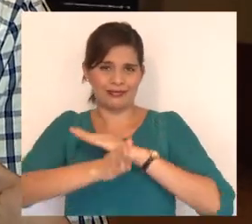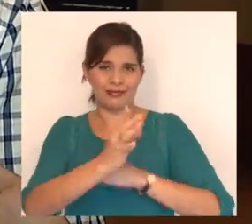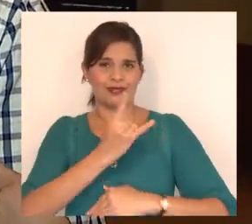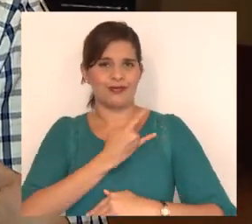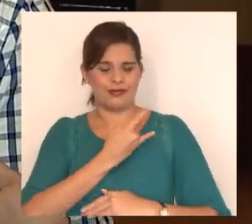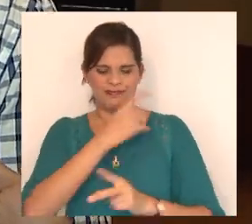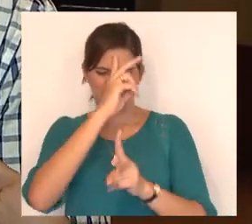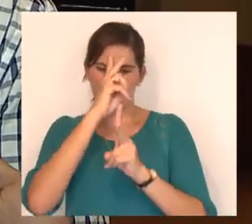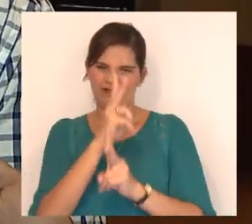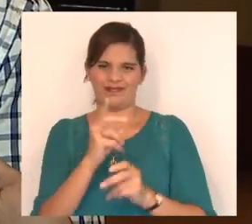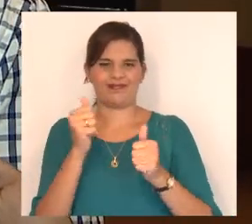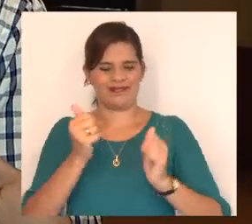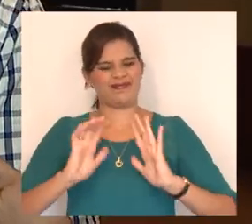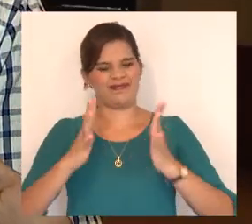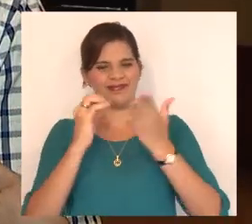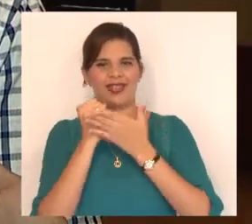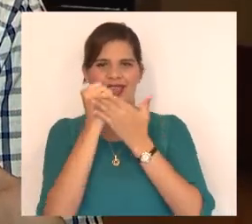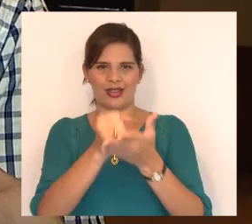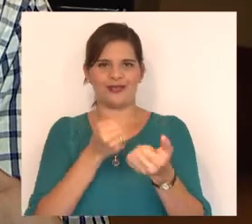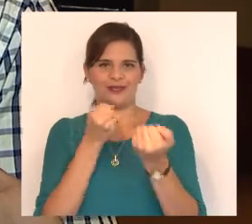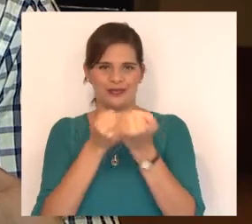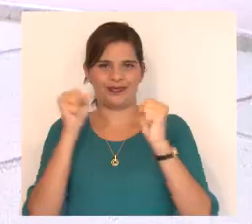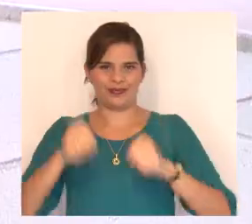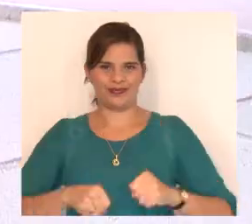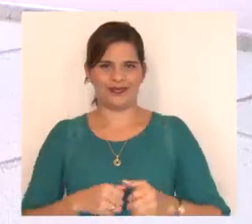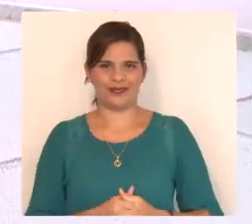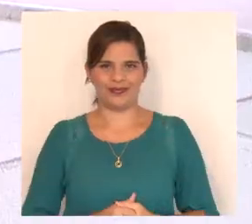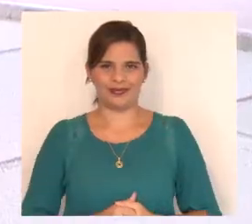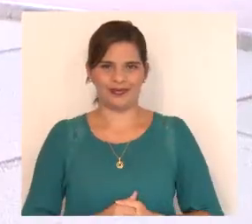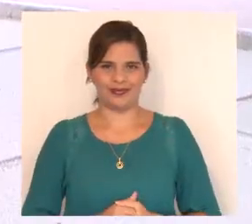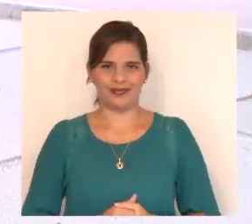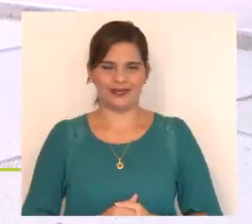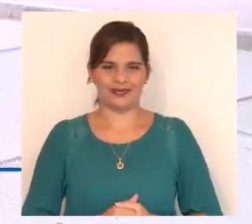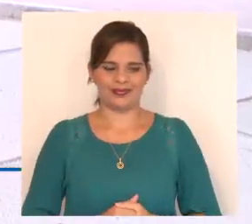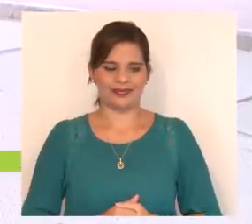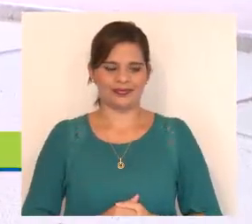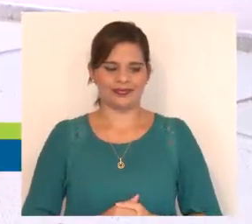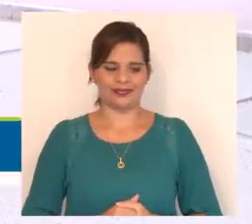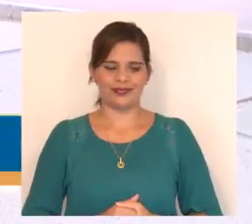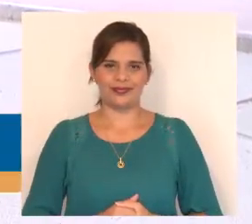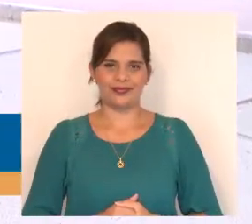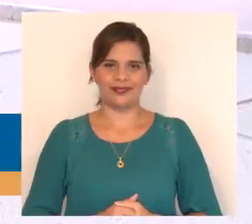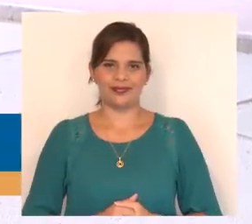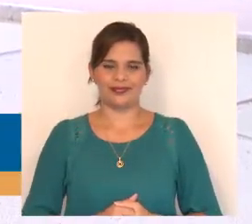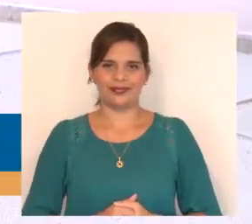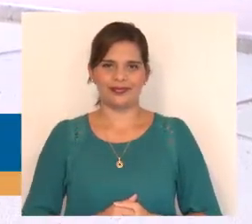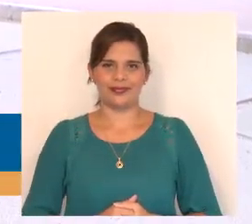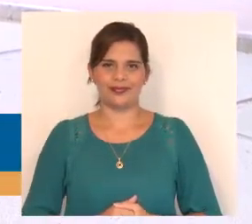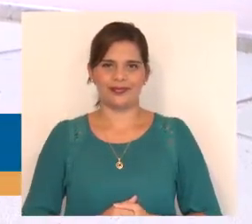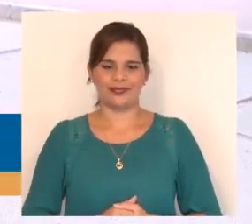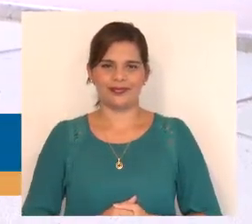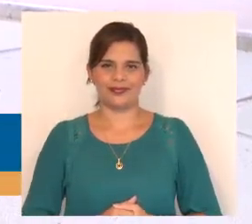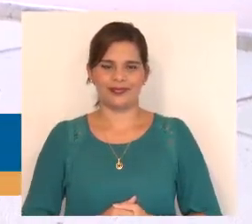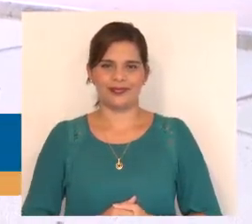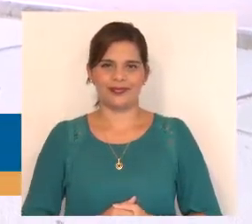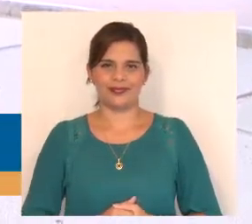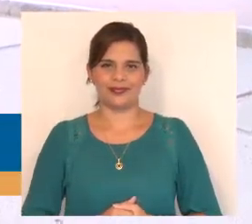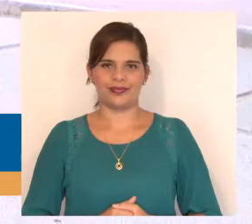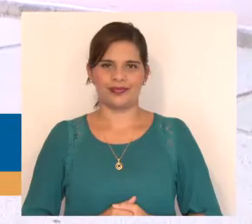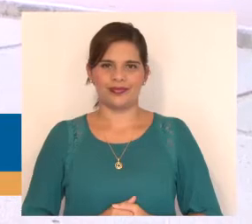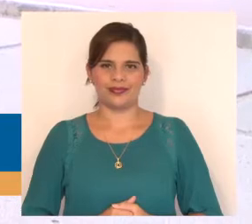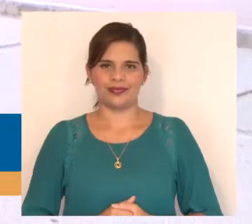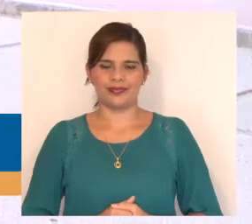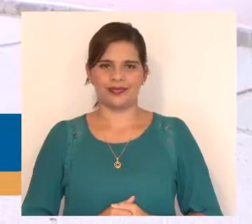educación superior, así que estamos dándole todas las garantías para que así sea. El enterarme hoy de estos beneficios que nos ha dado